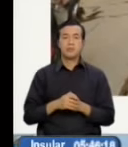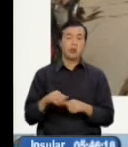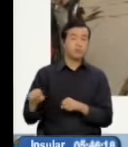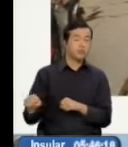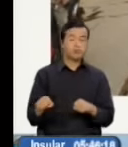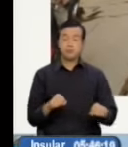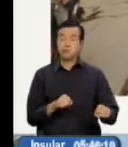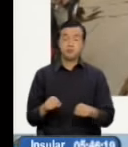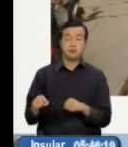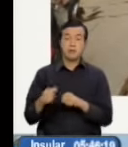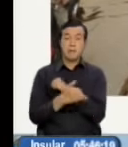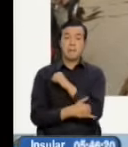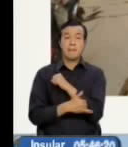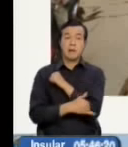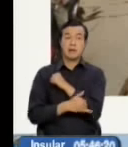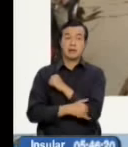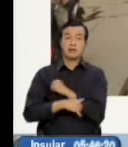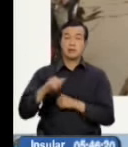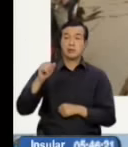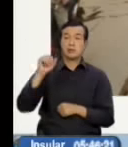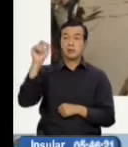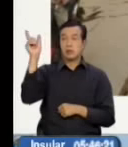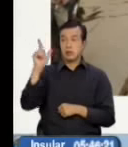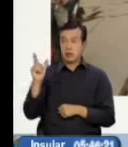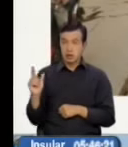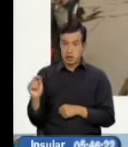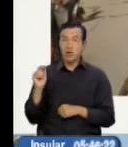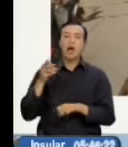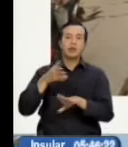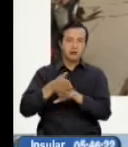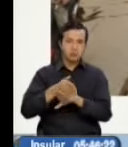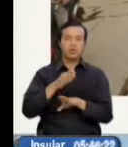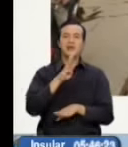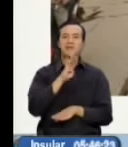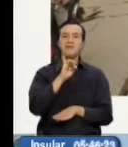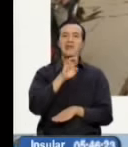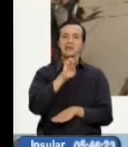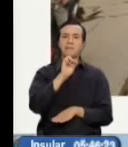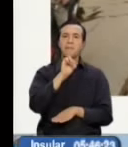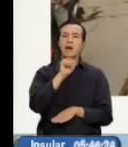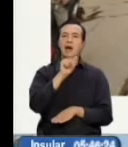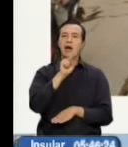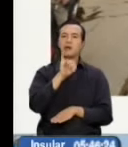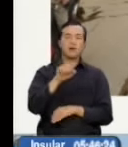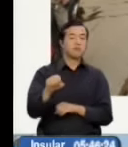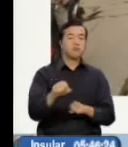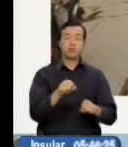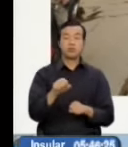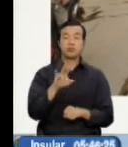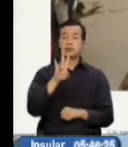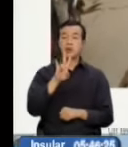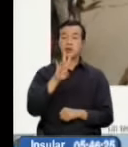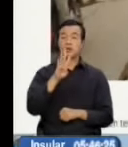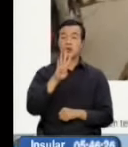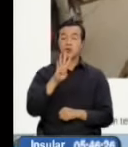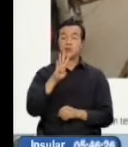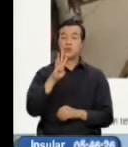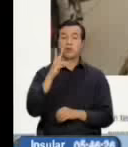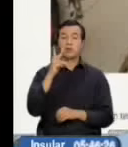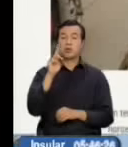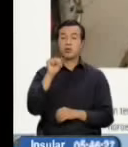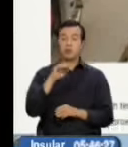movimiento telúrico que sacudió también a Italia. El epicentro de este sismo se produjo a 74 kilómetros al